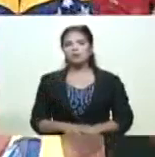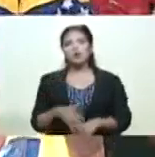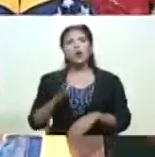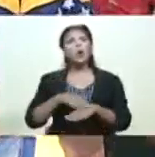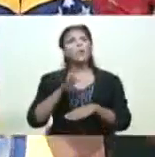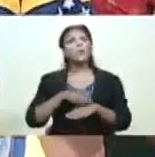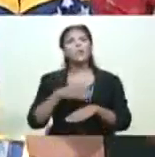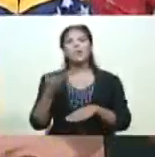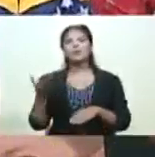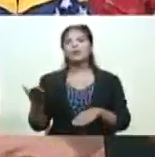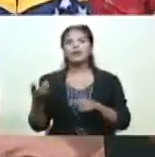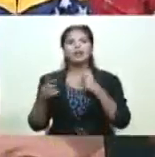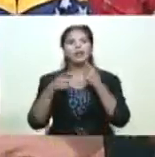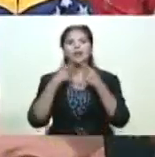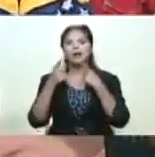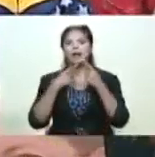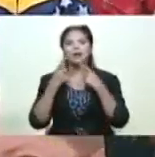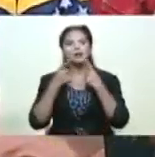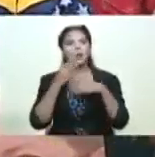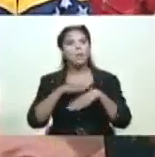¿por qué las declaraciones